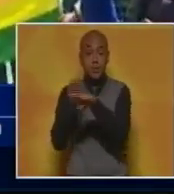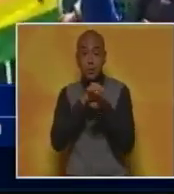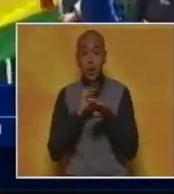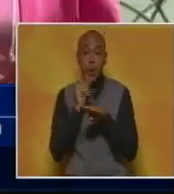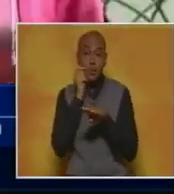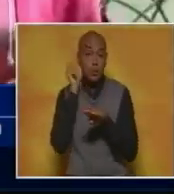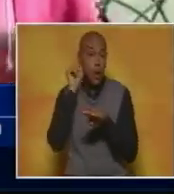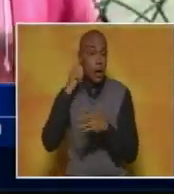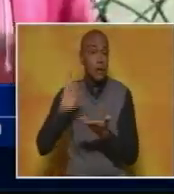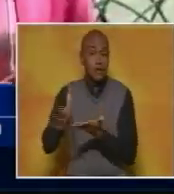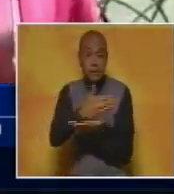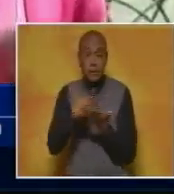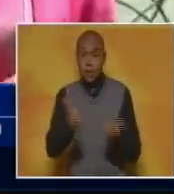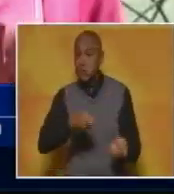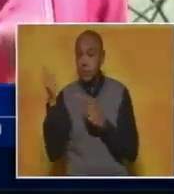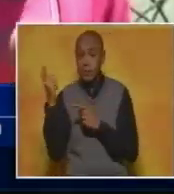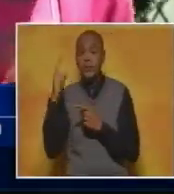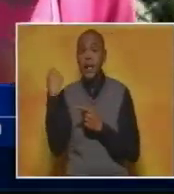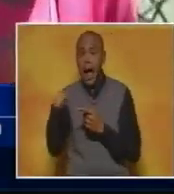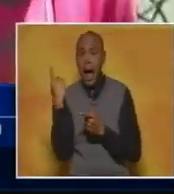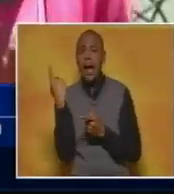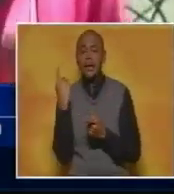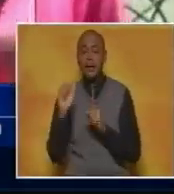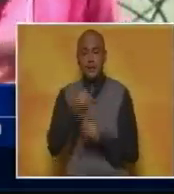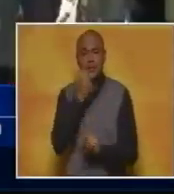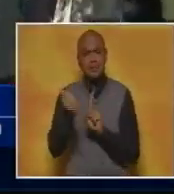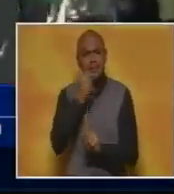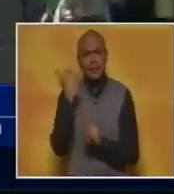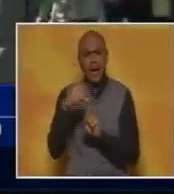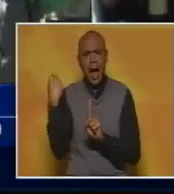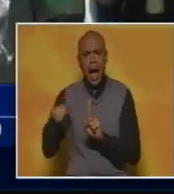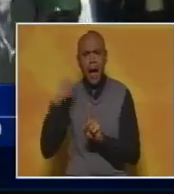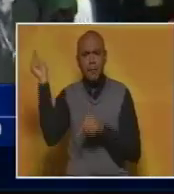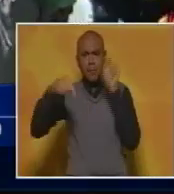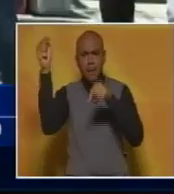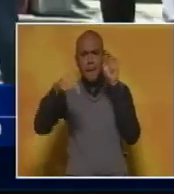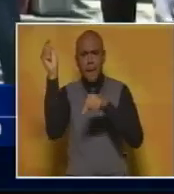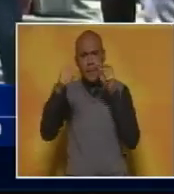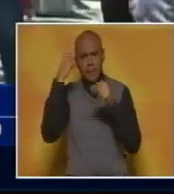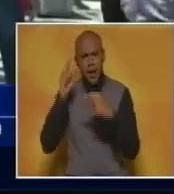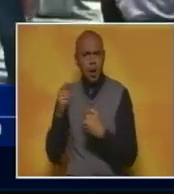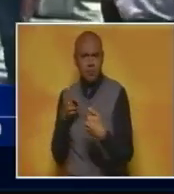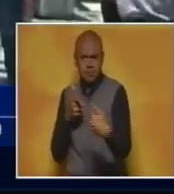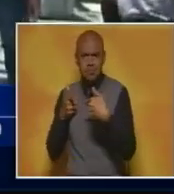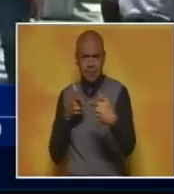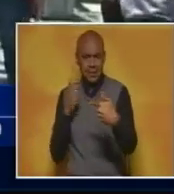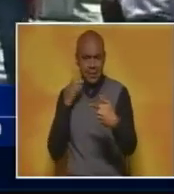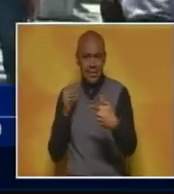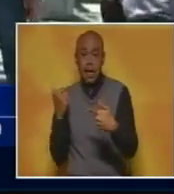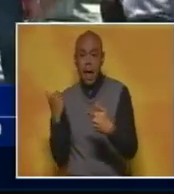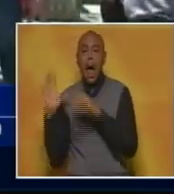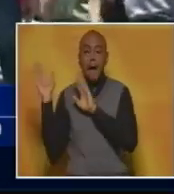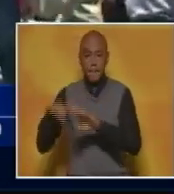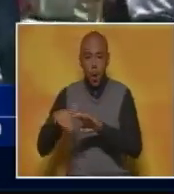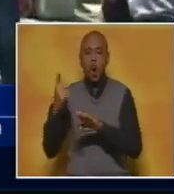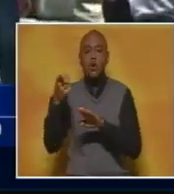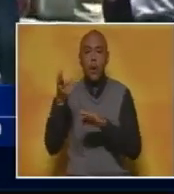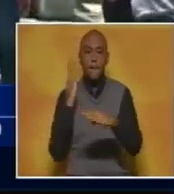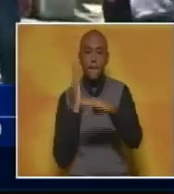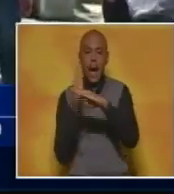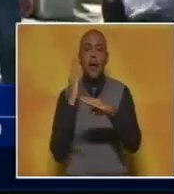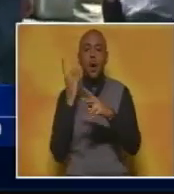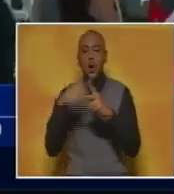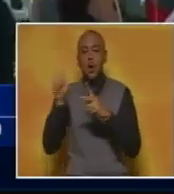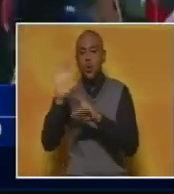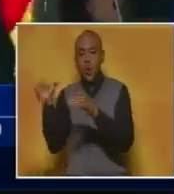que resultaron con lesiones luego de esa lluvia de objetos contundentes que empezaron a lanzarse entre los que apoyan este paro cívico indefinido y